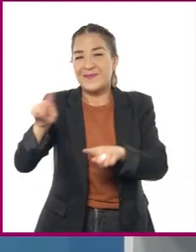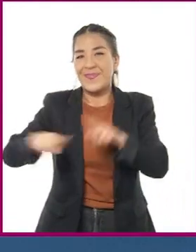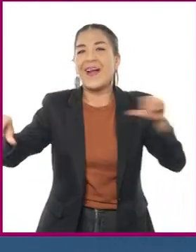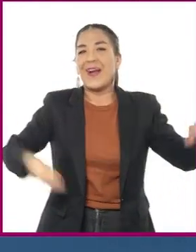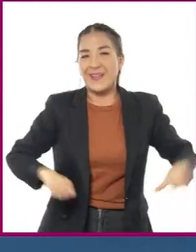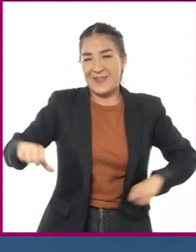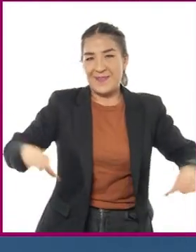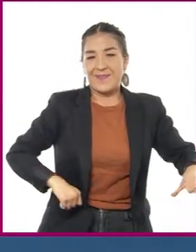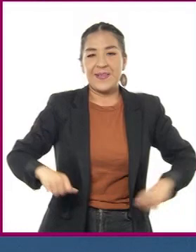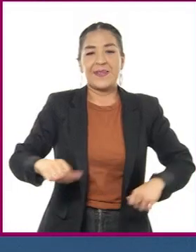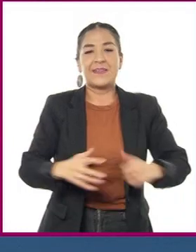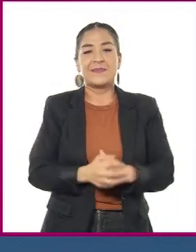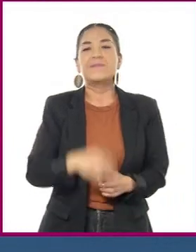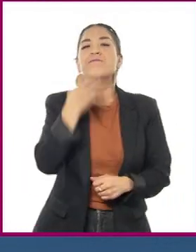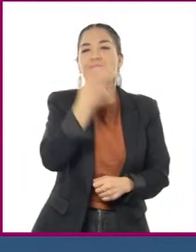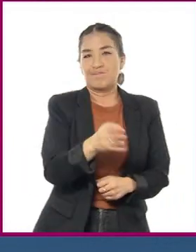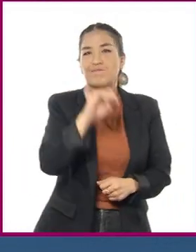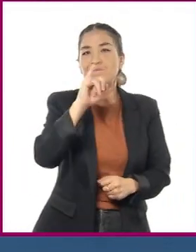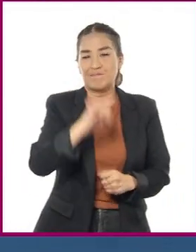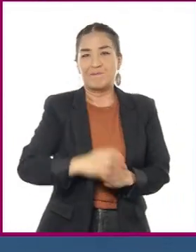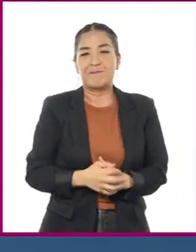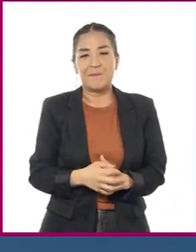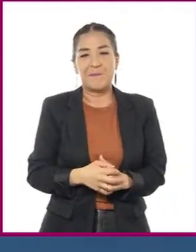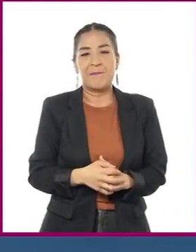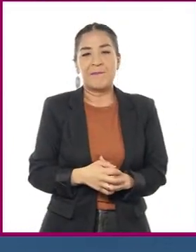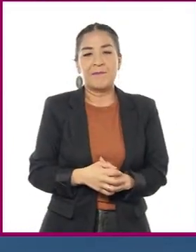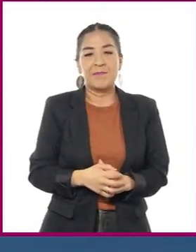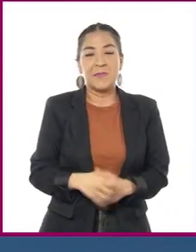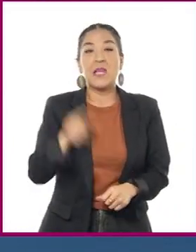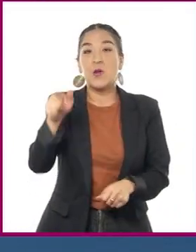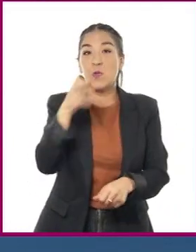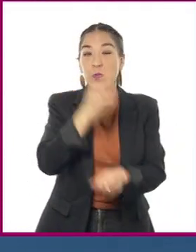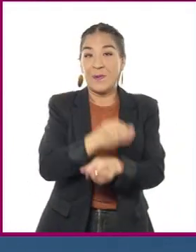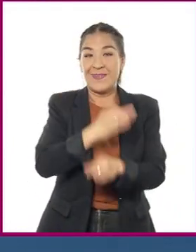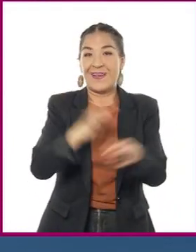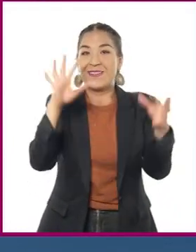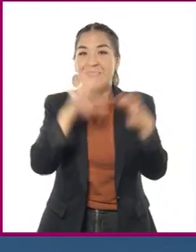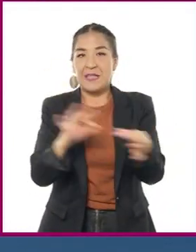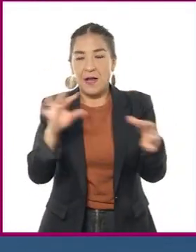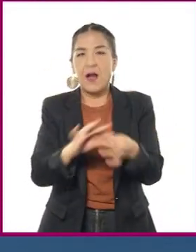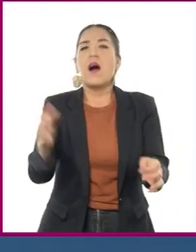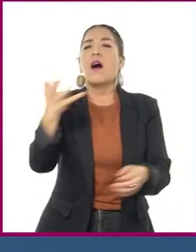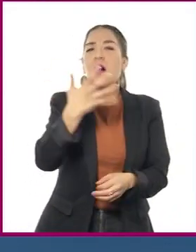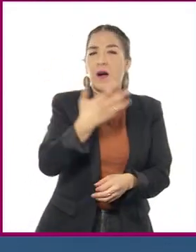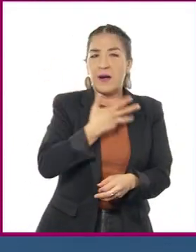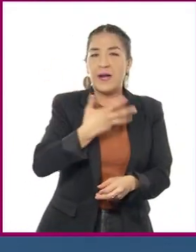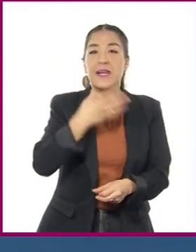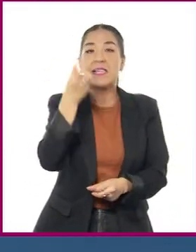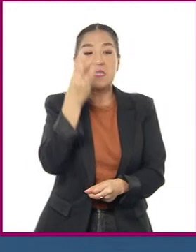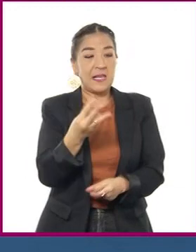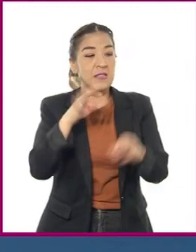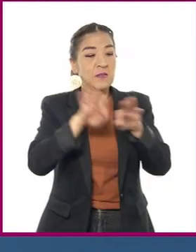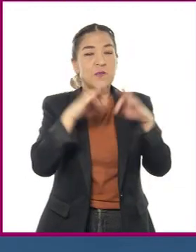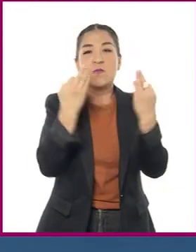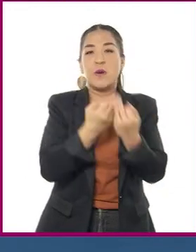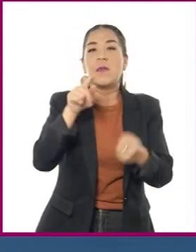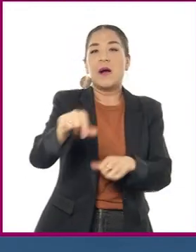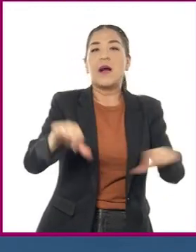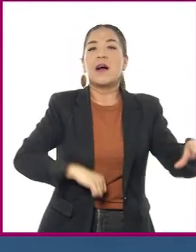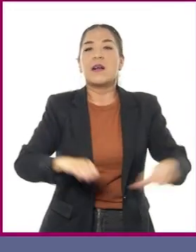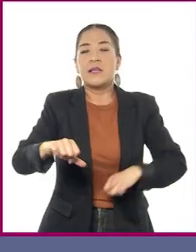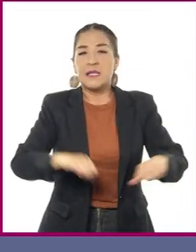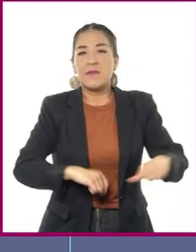actividades. Así es, Nadia. Como lo mencionas, existen tres sectores de la